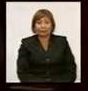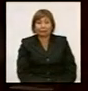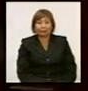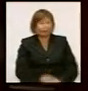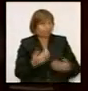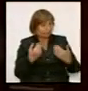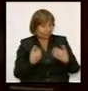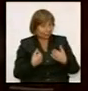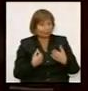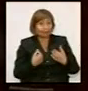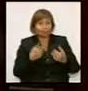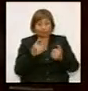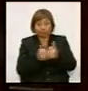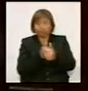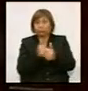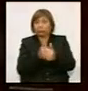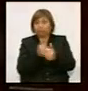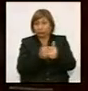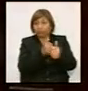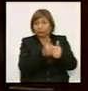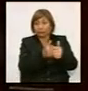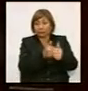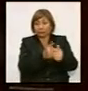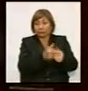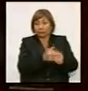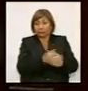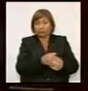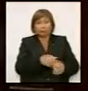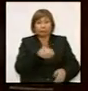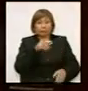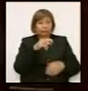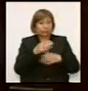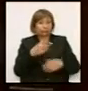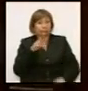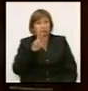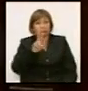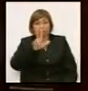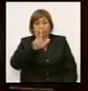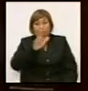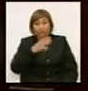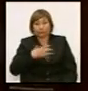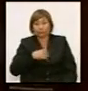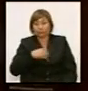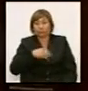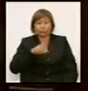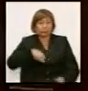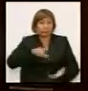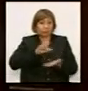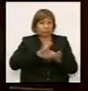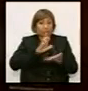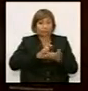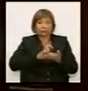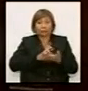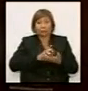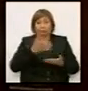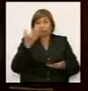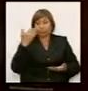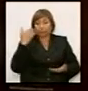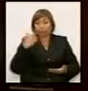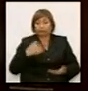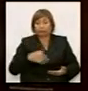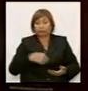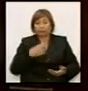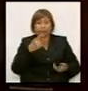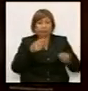Ha tenido persecución desde los 23 años, cuando en Lima él dirigió